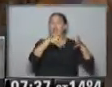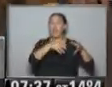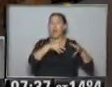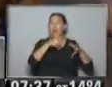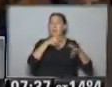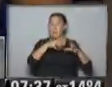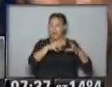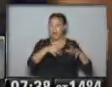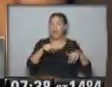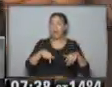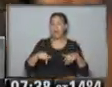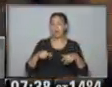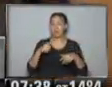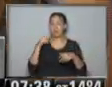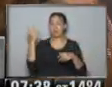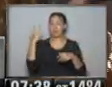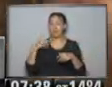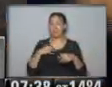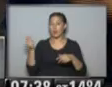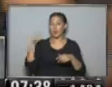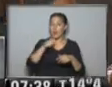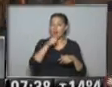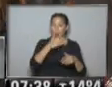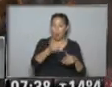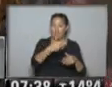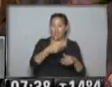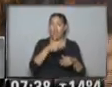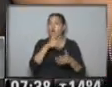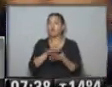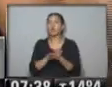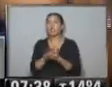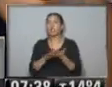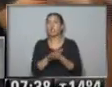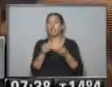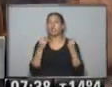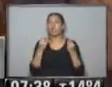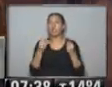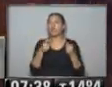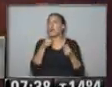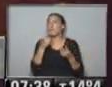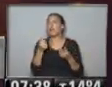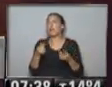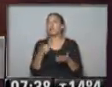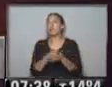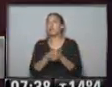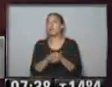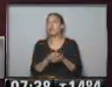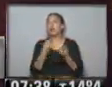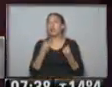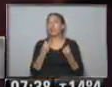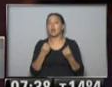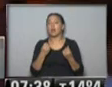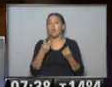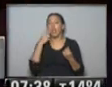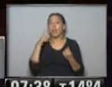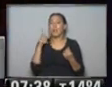hace 3 años. Vienen, sacan el agua y no solucionan nada. ¿Dónde está la plata? 2013, no